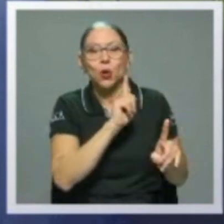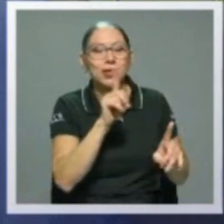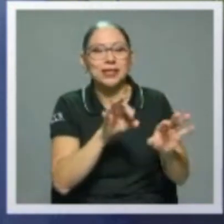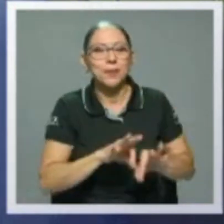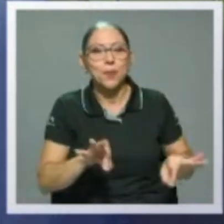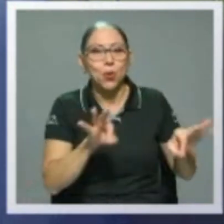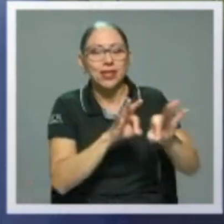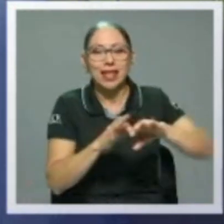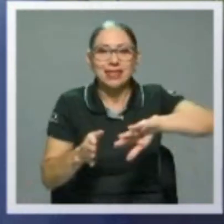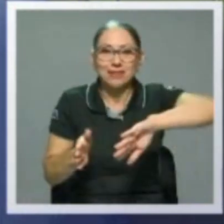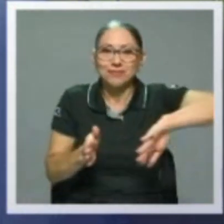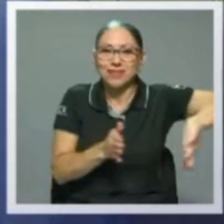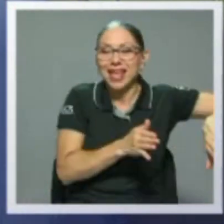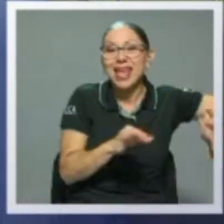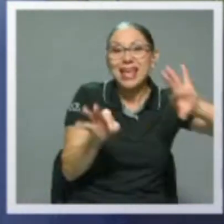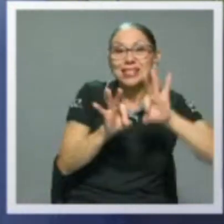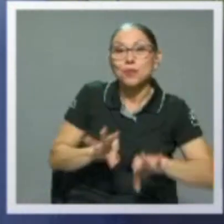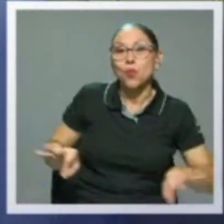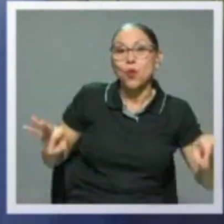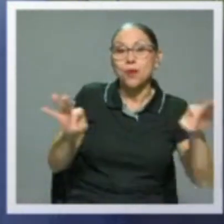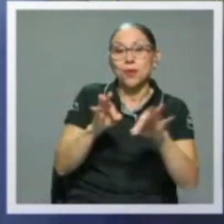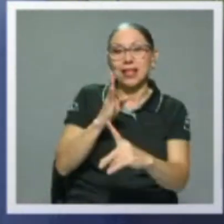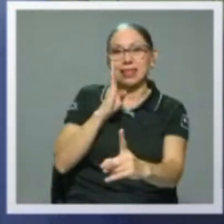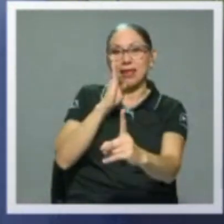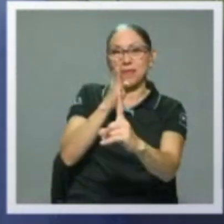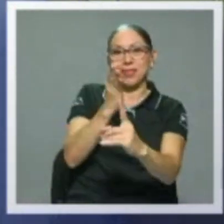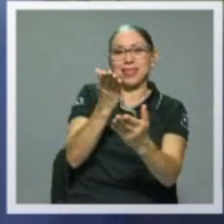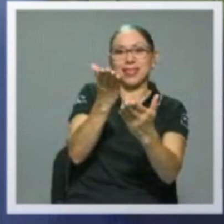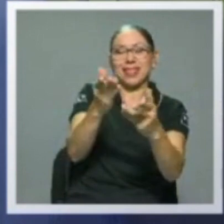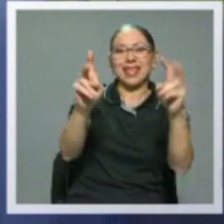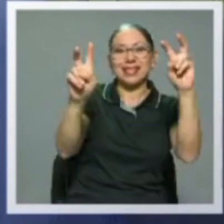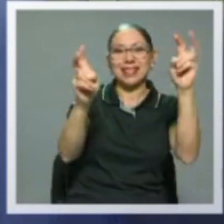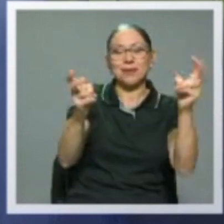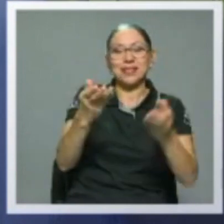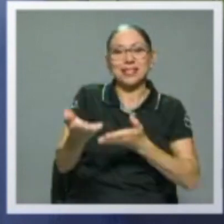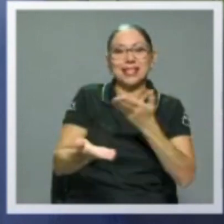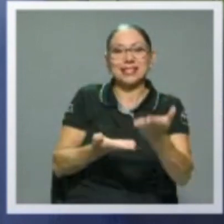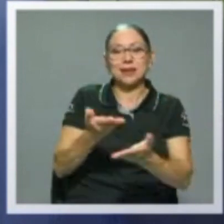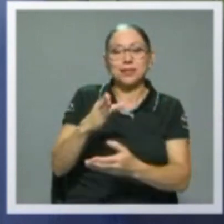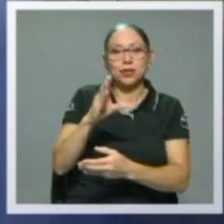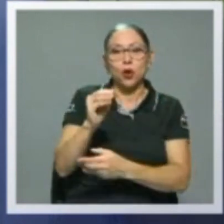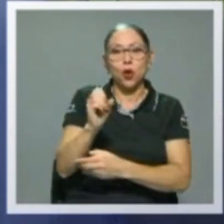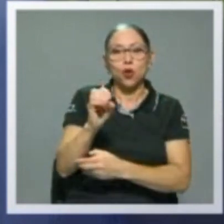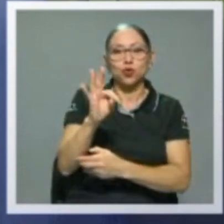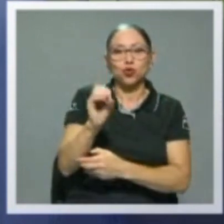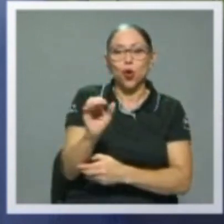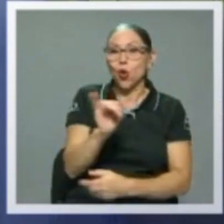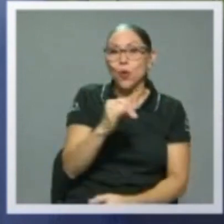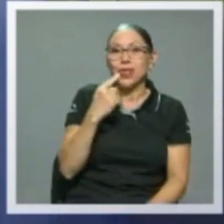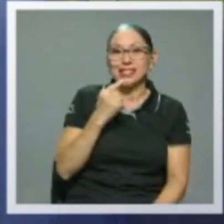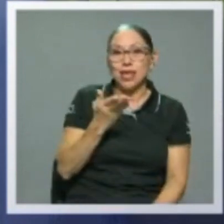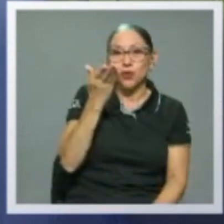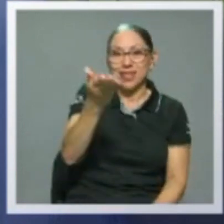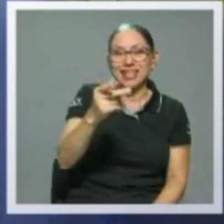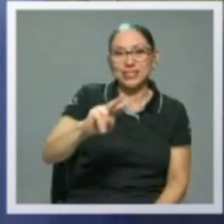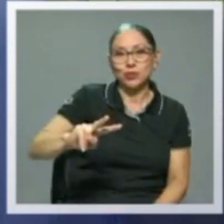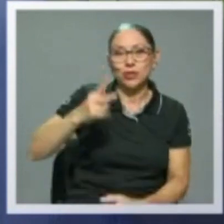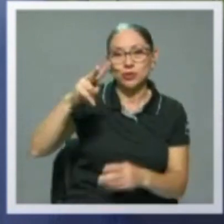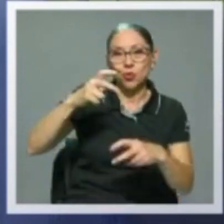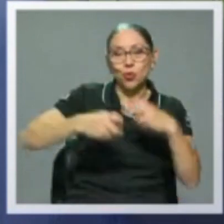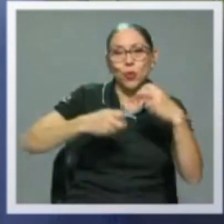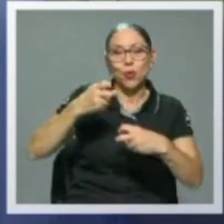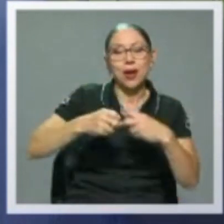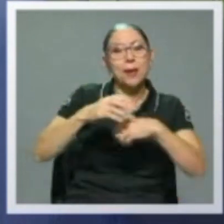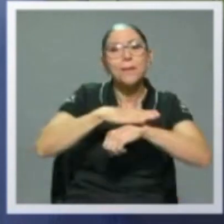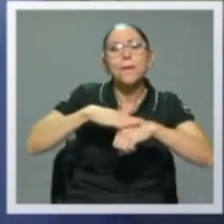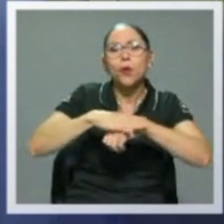muy importante ese tema del servicio al costo. Pero, como decía don Denis, hay un segundo problema. Por